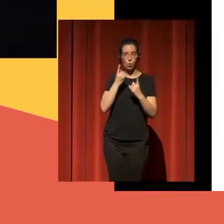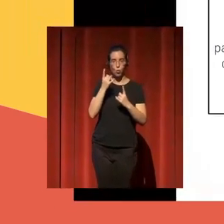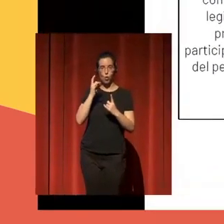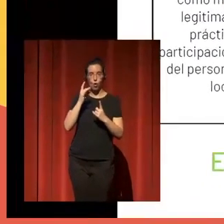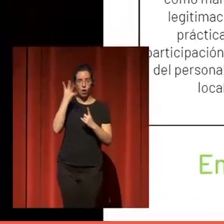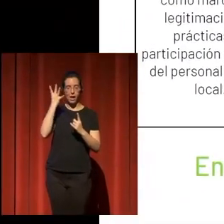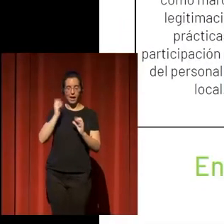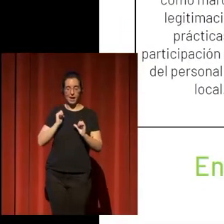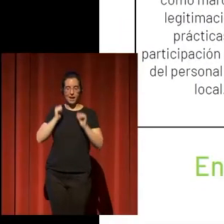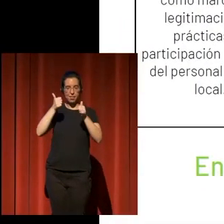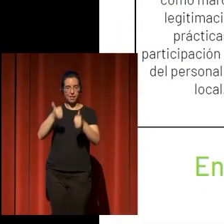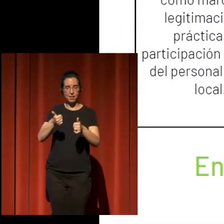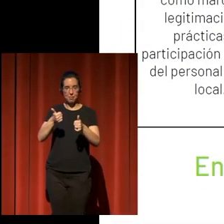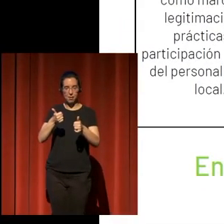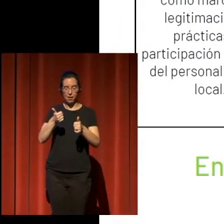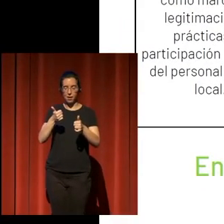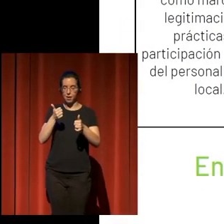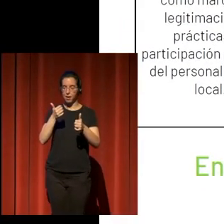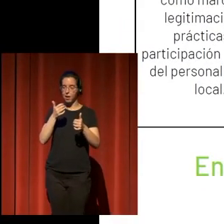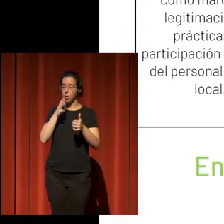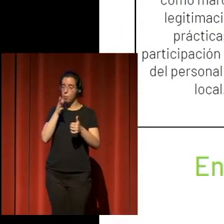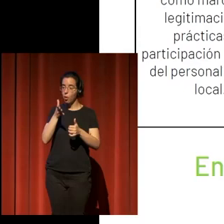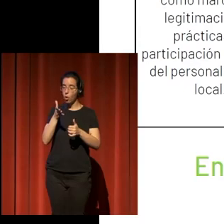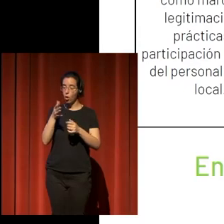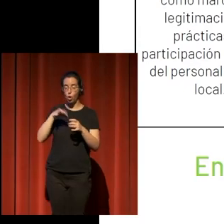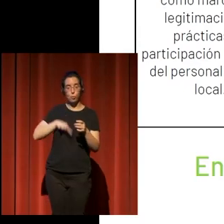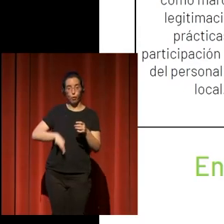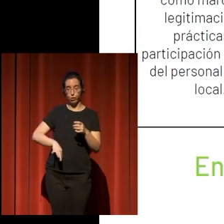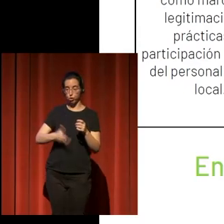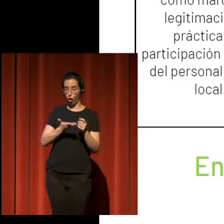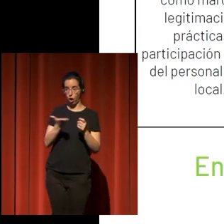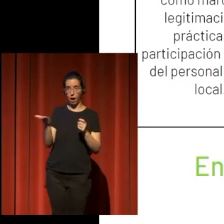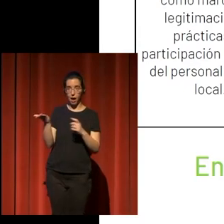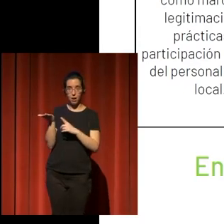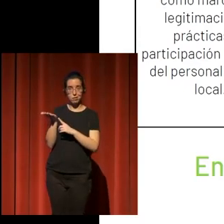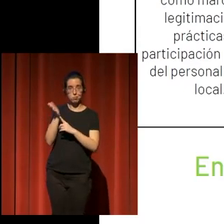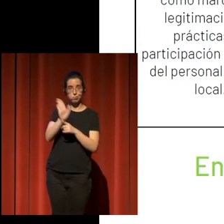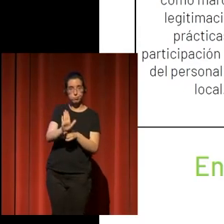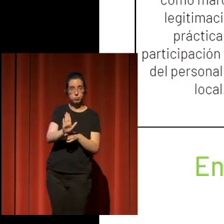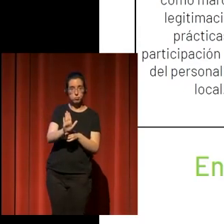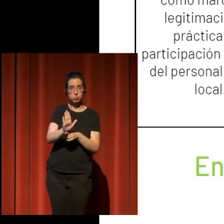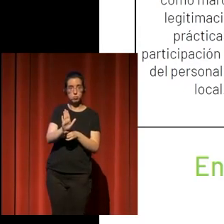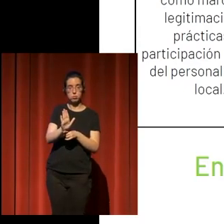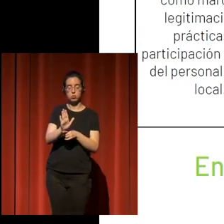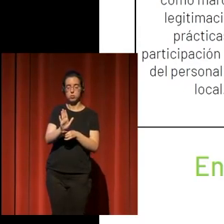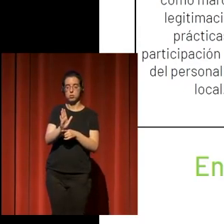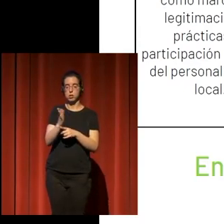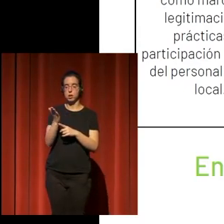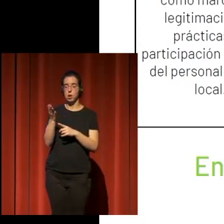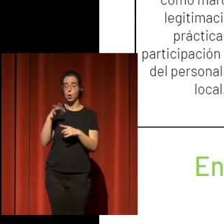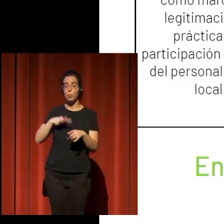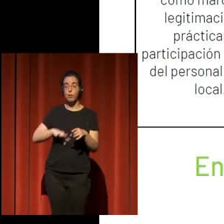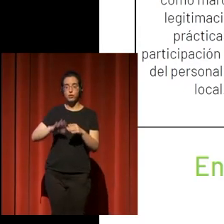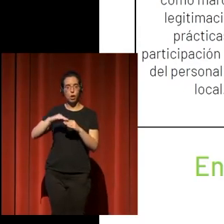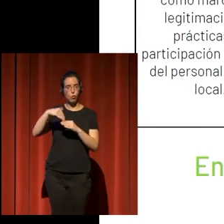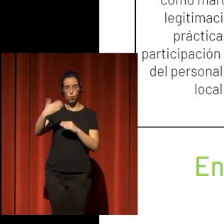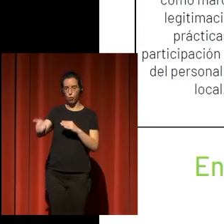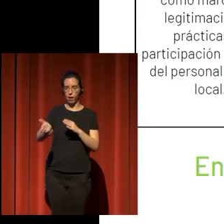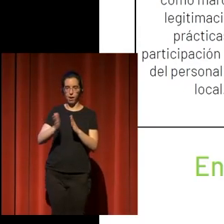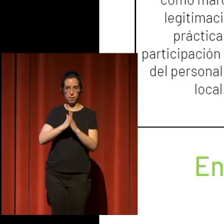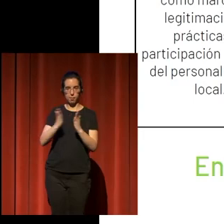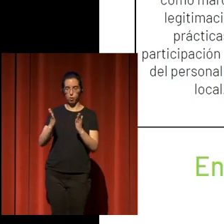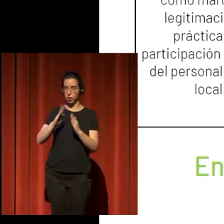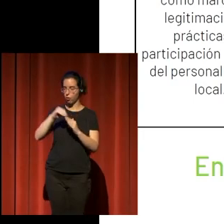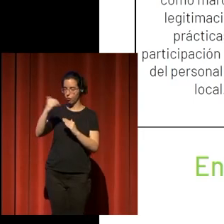nacen por la propuesta de profesionales es decir que son propuestos a la biblioteca a por profesionales externos a la a la